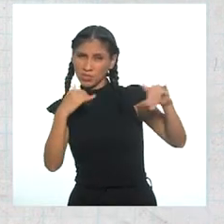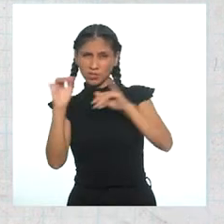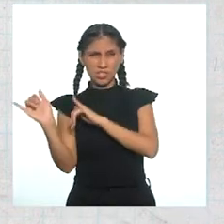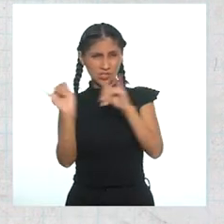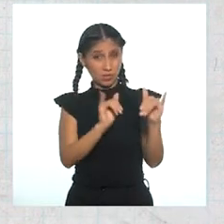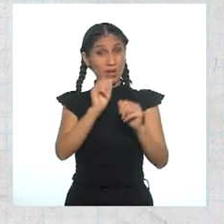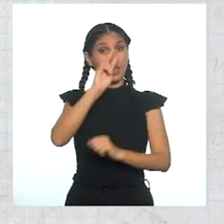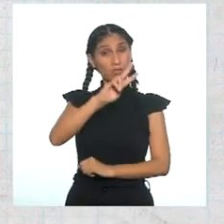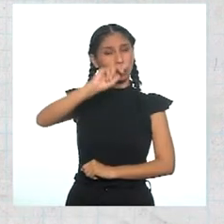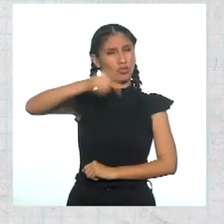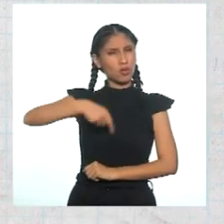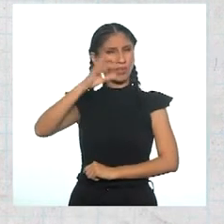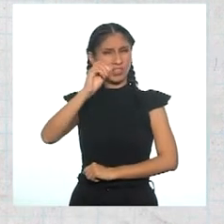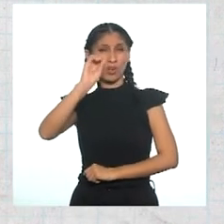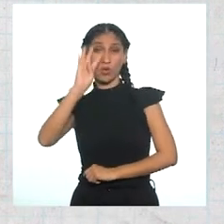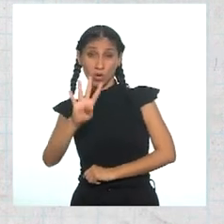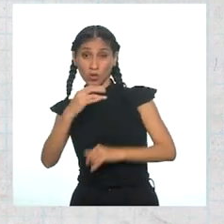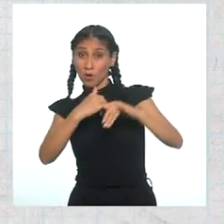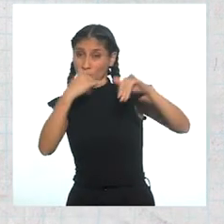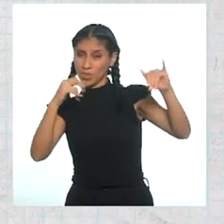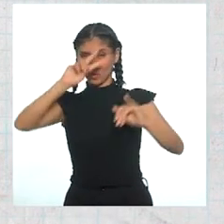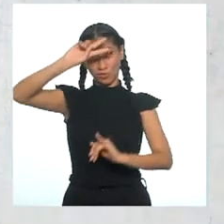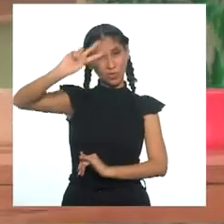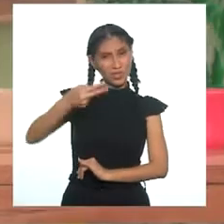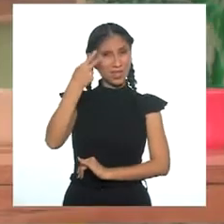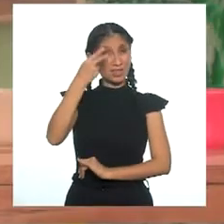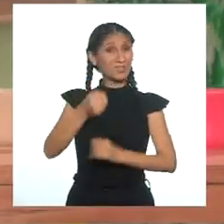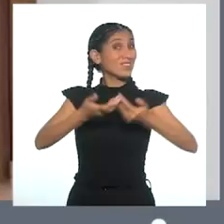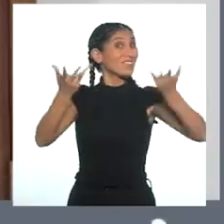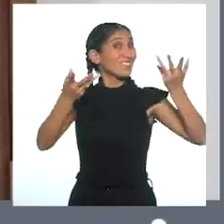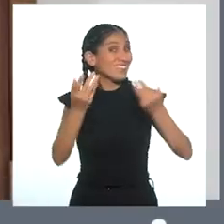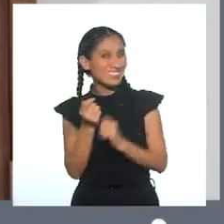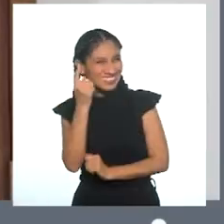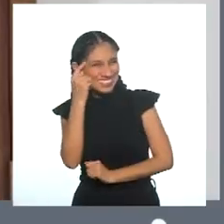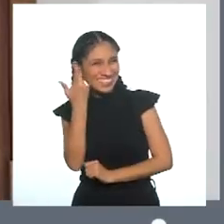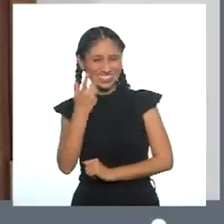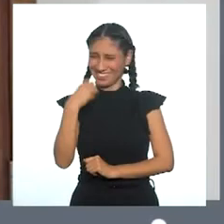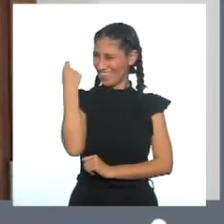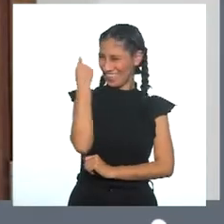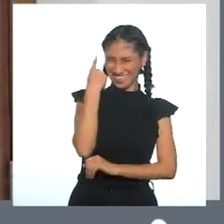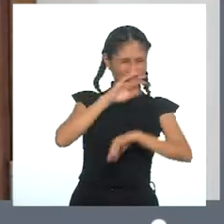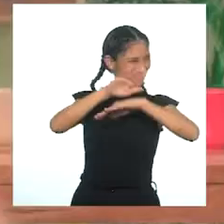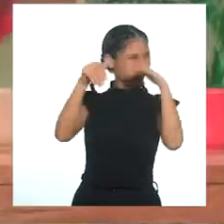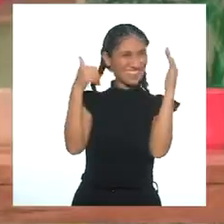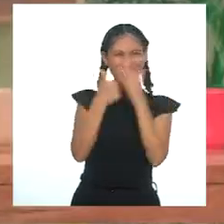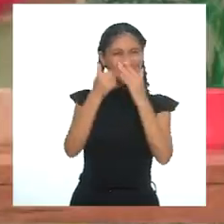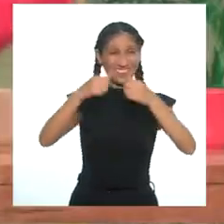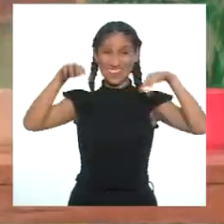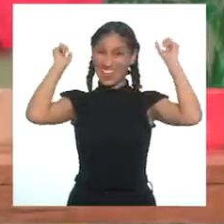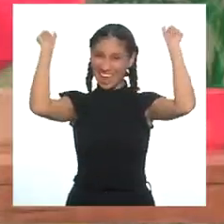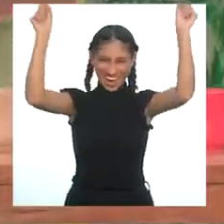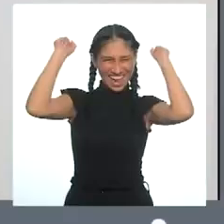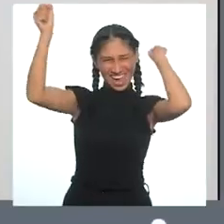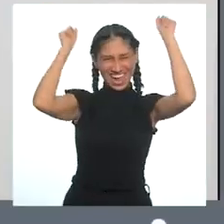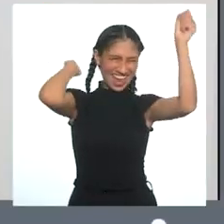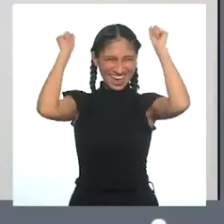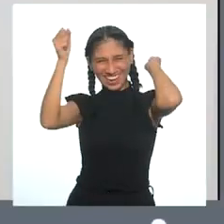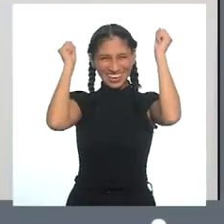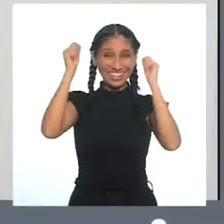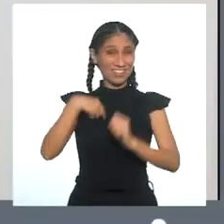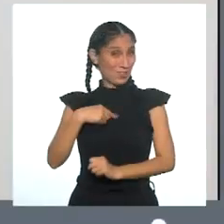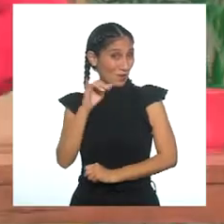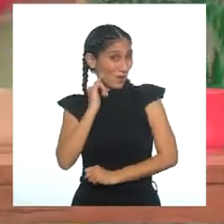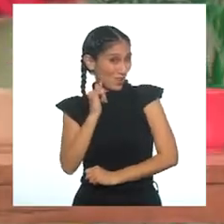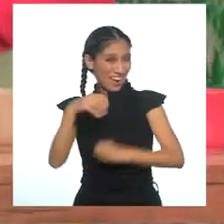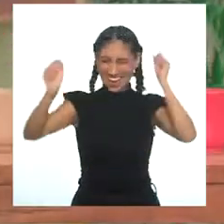a 2,04 metros cuadrados. ¿Qué les pareció? ¡Lo entendí todo! Yo